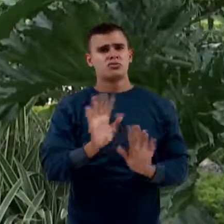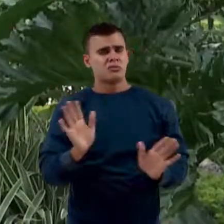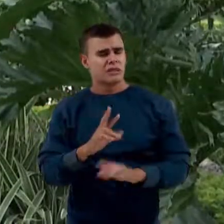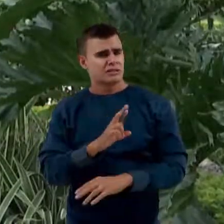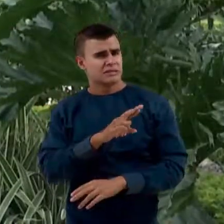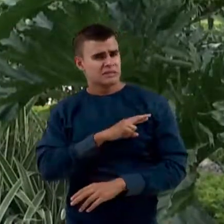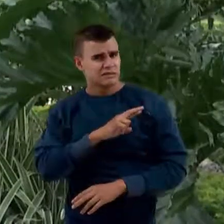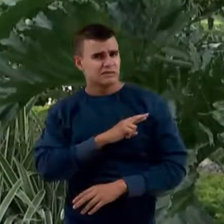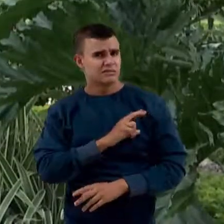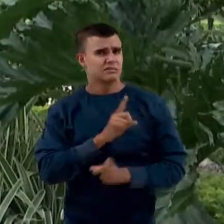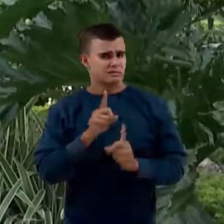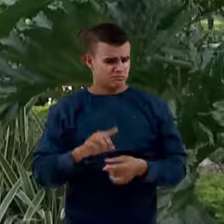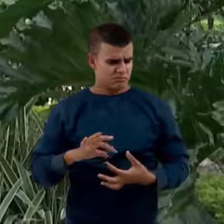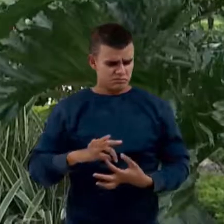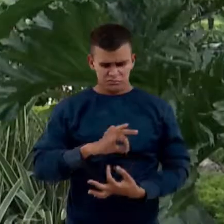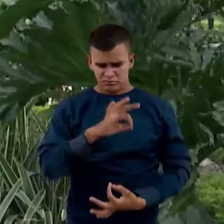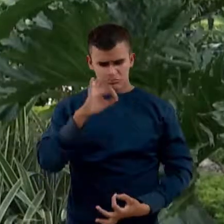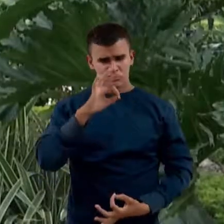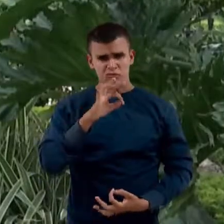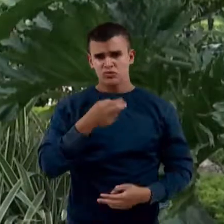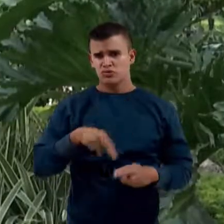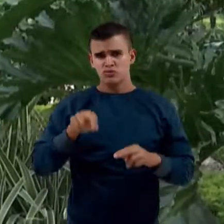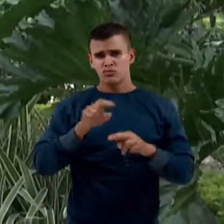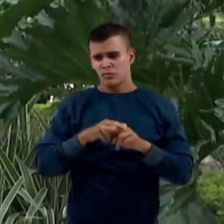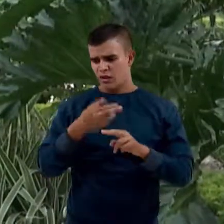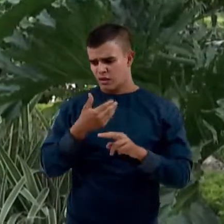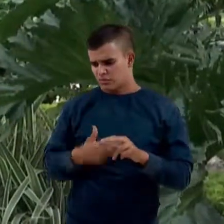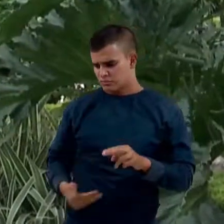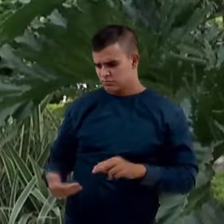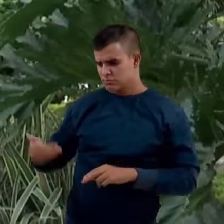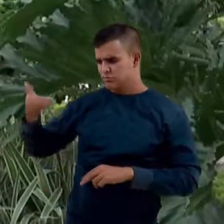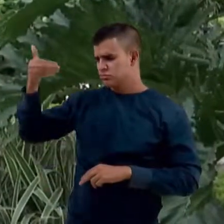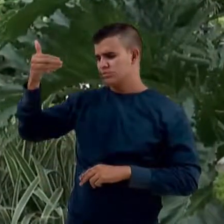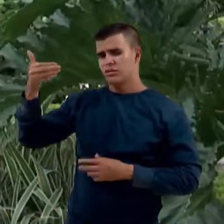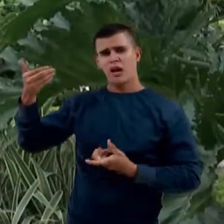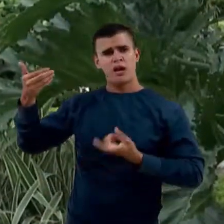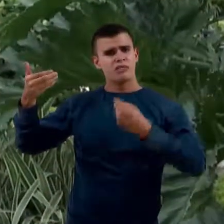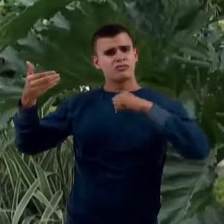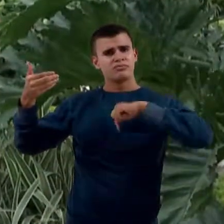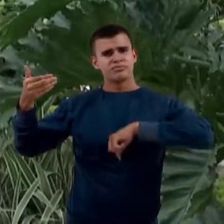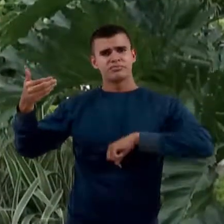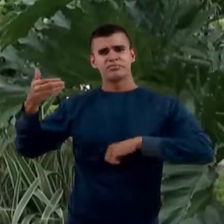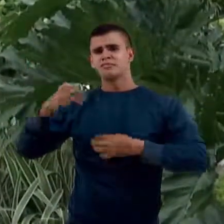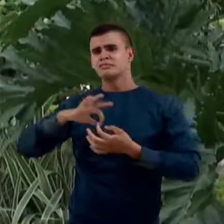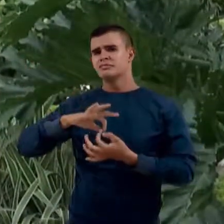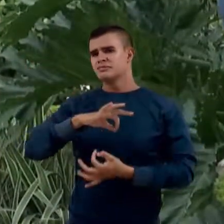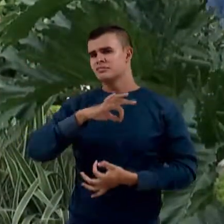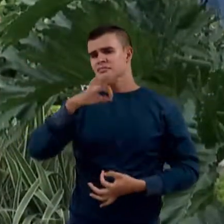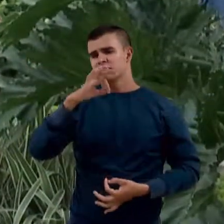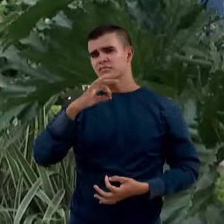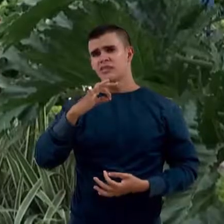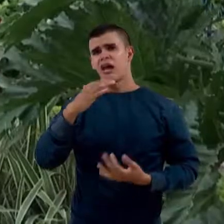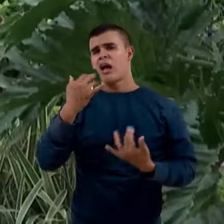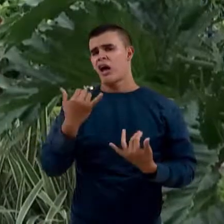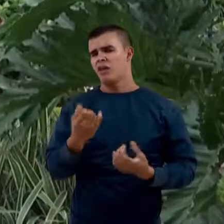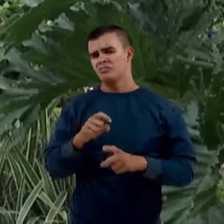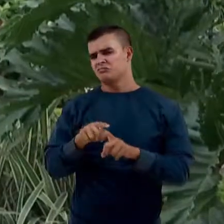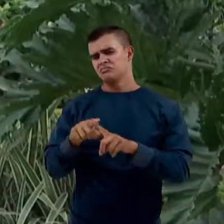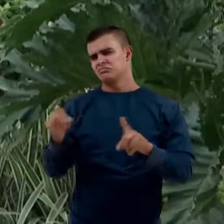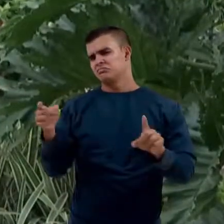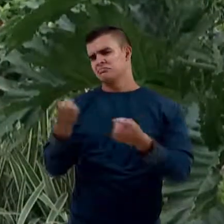no espiritualidades, porque traemos eso desde nuestras raíces. Y hoy pues hay muchas,